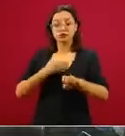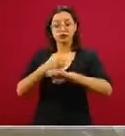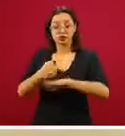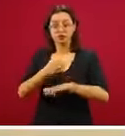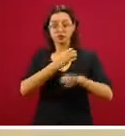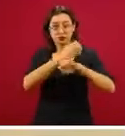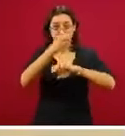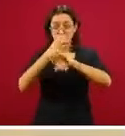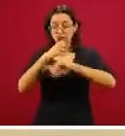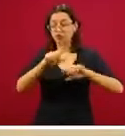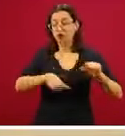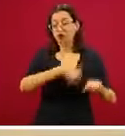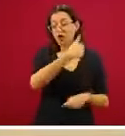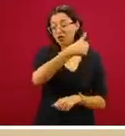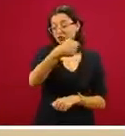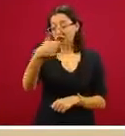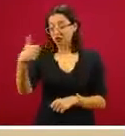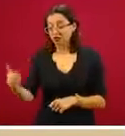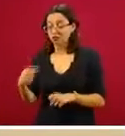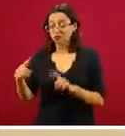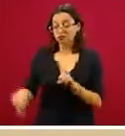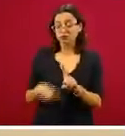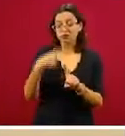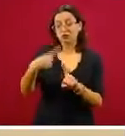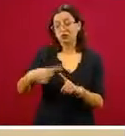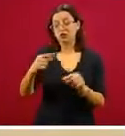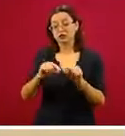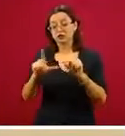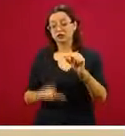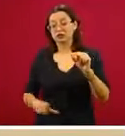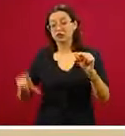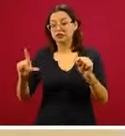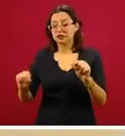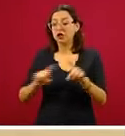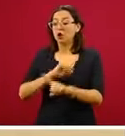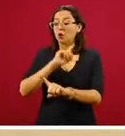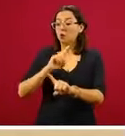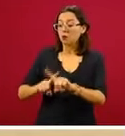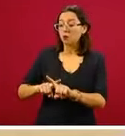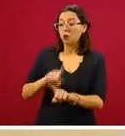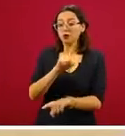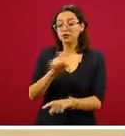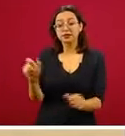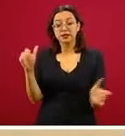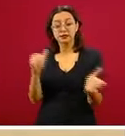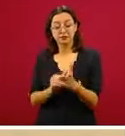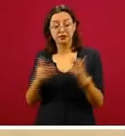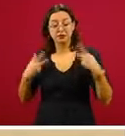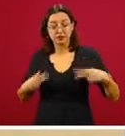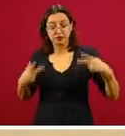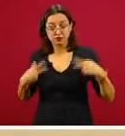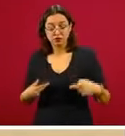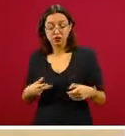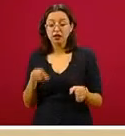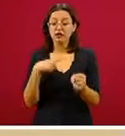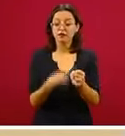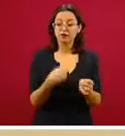en cada entidad federativa, vemos que a nivel nacional tenemos 5.23 personas por cada